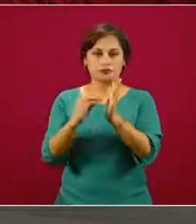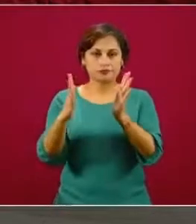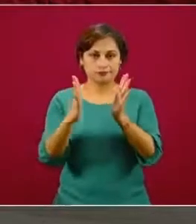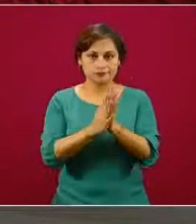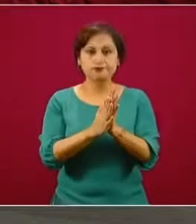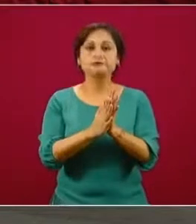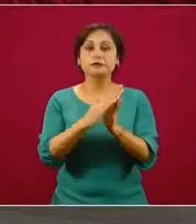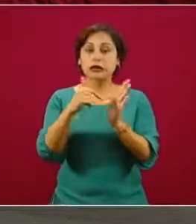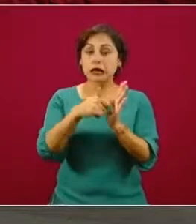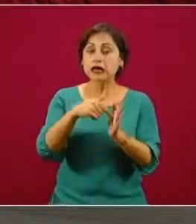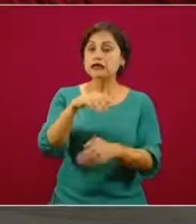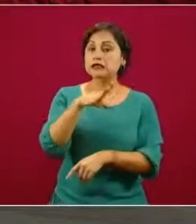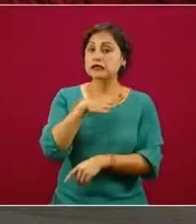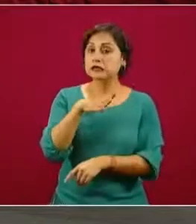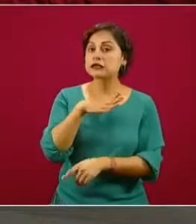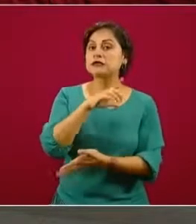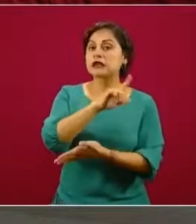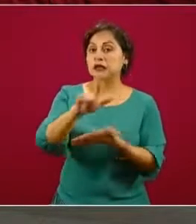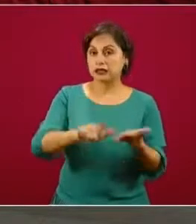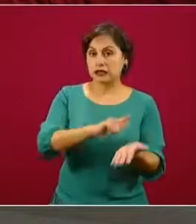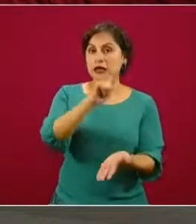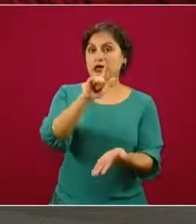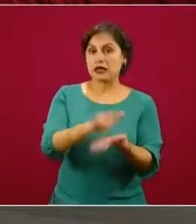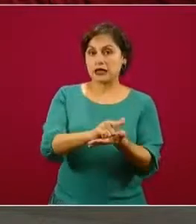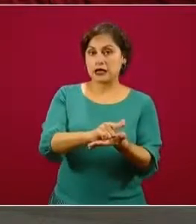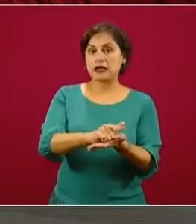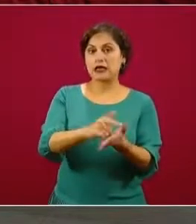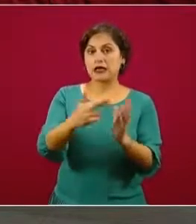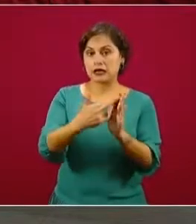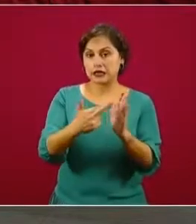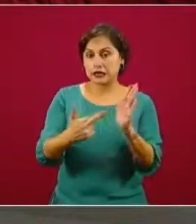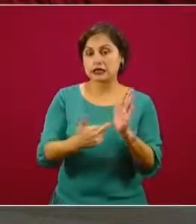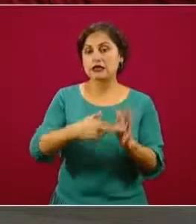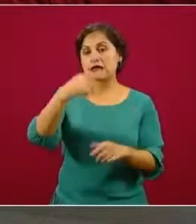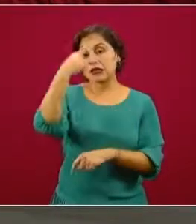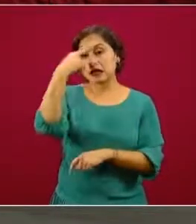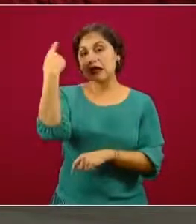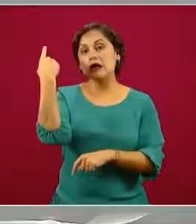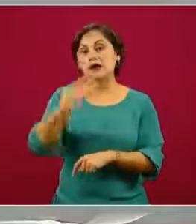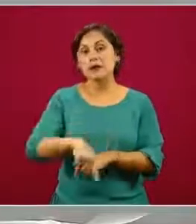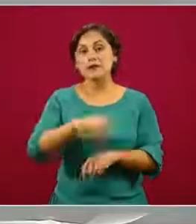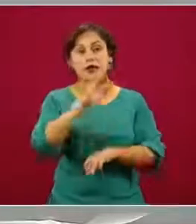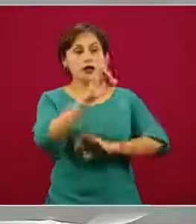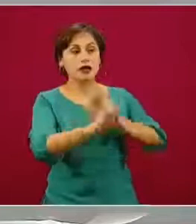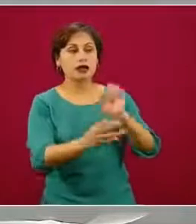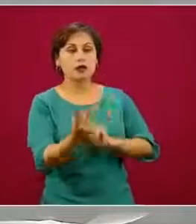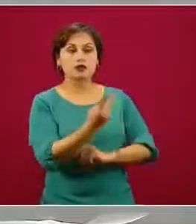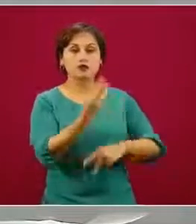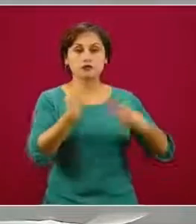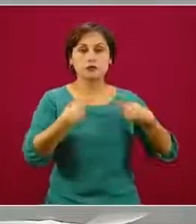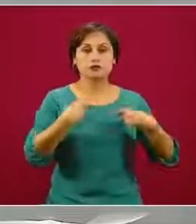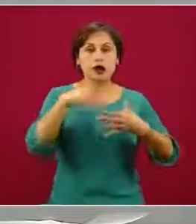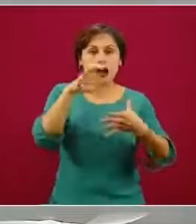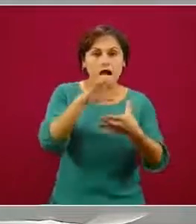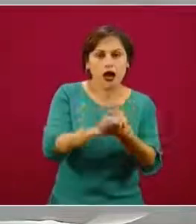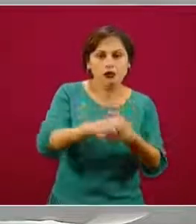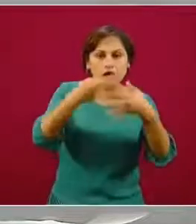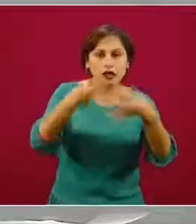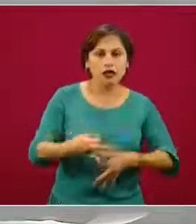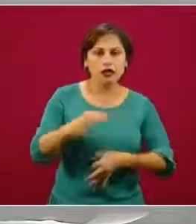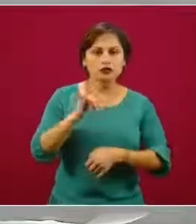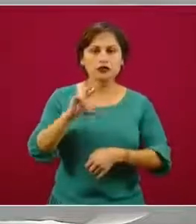se pueda tomar en consideración a las parejas del mismo sexo, independientemente de si están casadas o no, para las decisiones, para